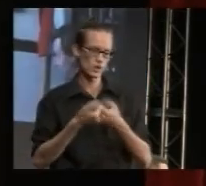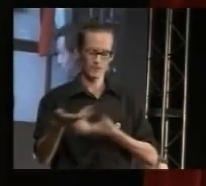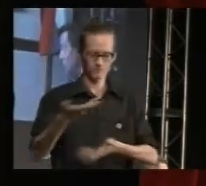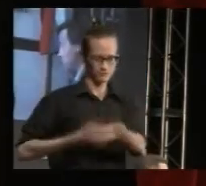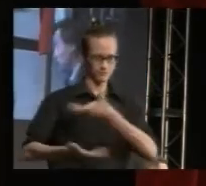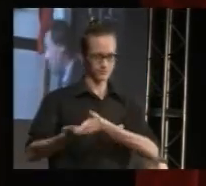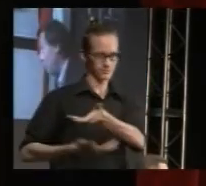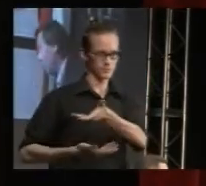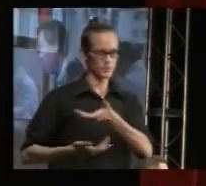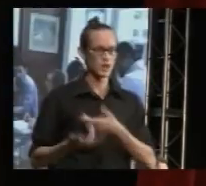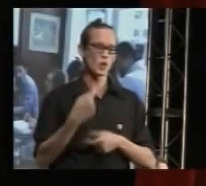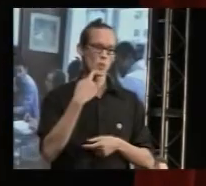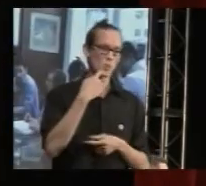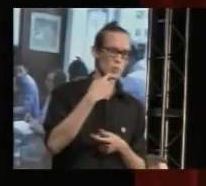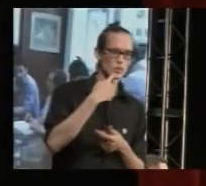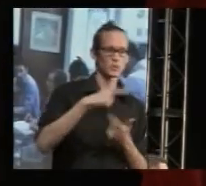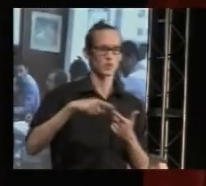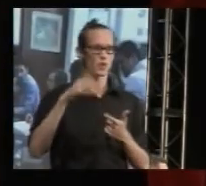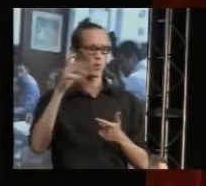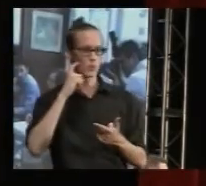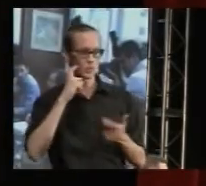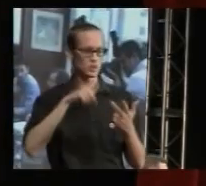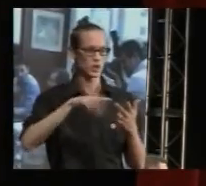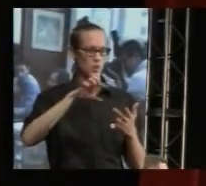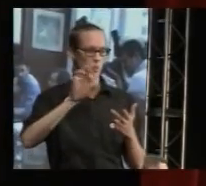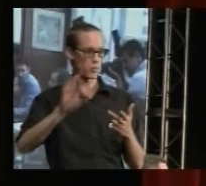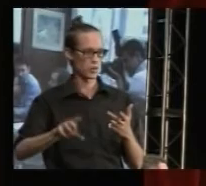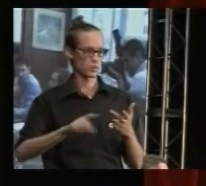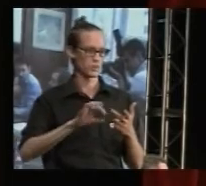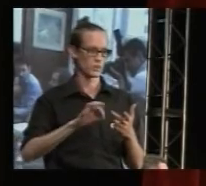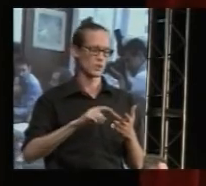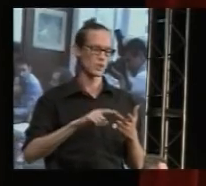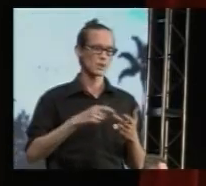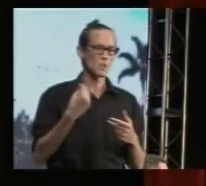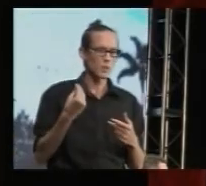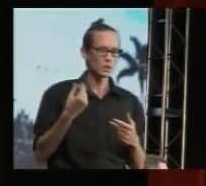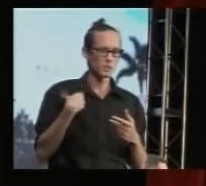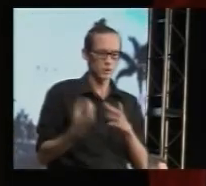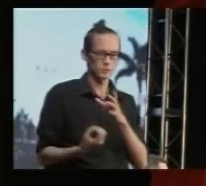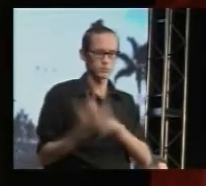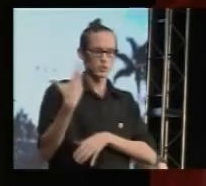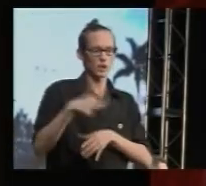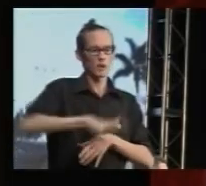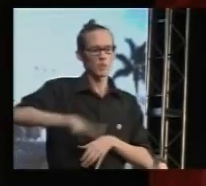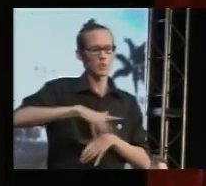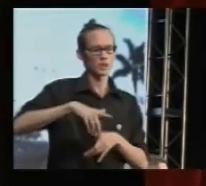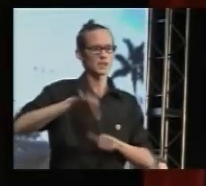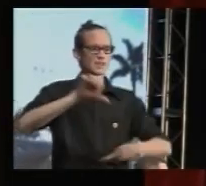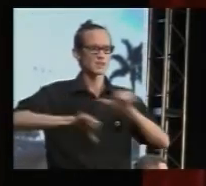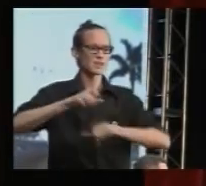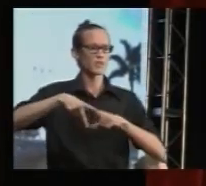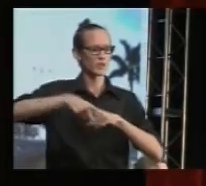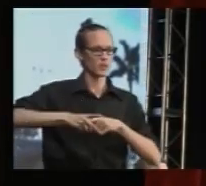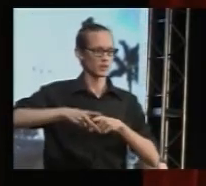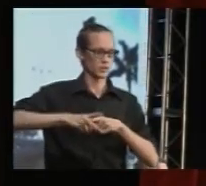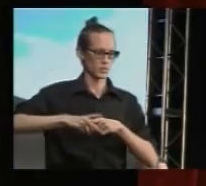recíproca entre el municipio, el gobierno provincial y el polo tecnológico para impulsar la creación del Parque Científico Tecnológico de la ciudad de